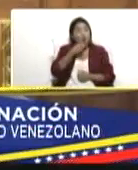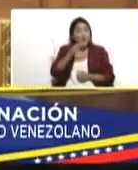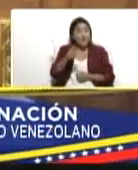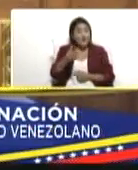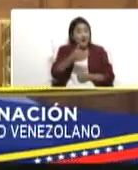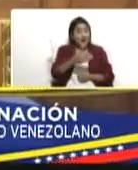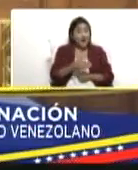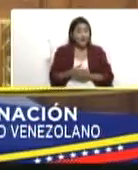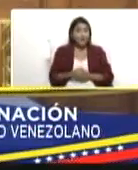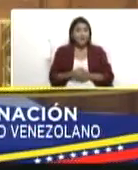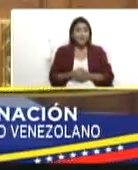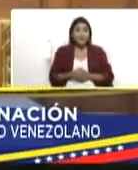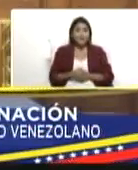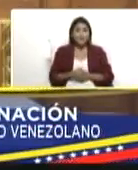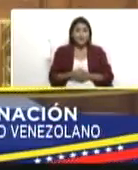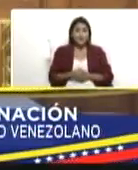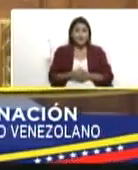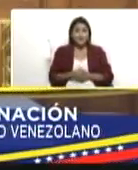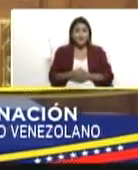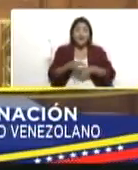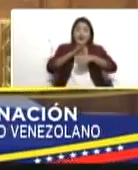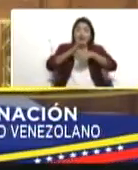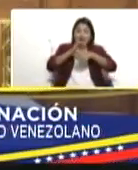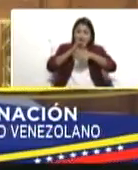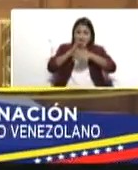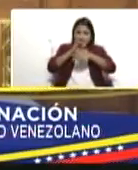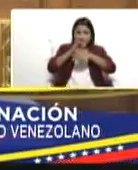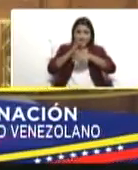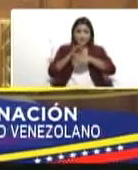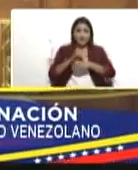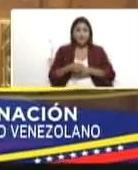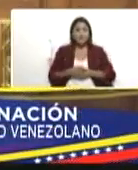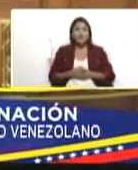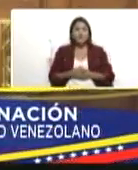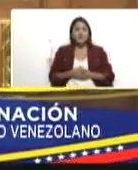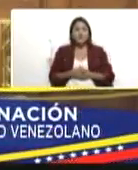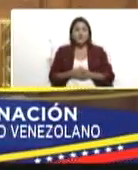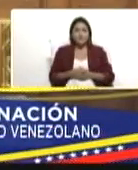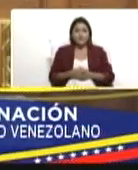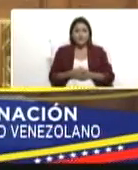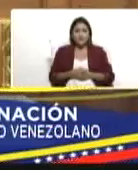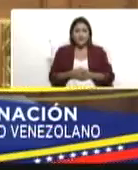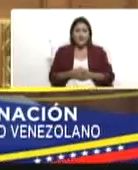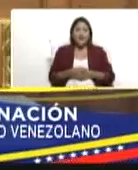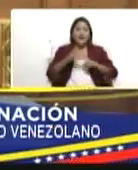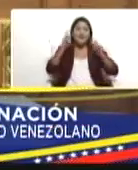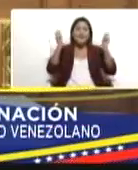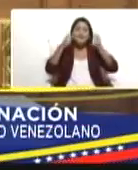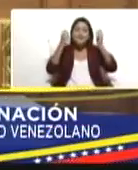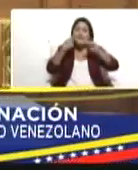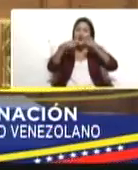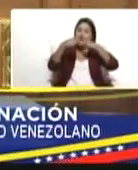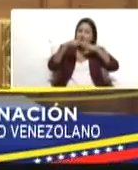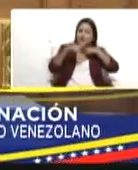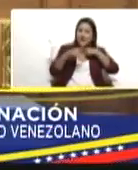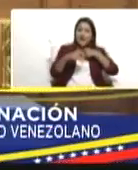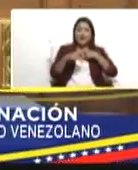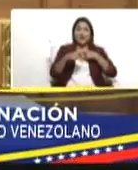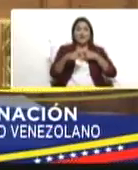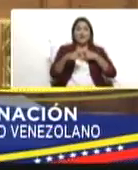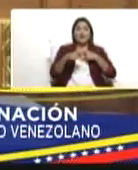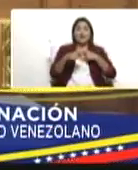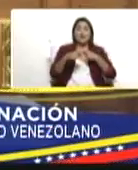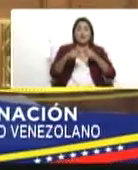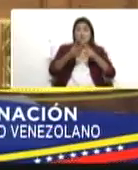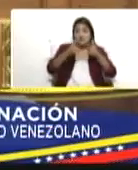m que llegue la carne que llegue la feria del campo soberano a cada vez más